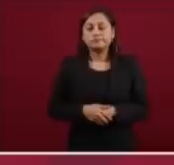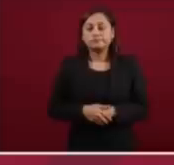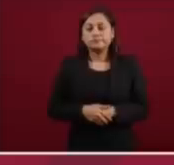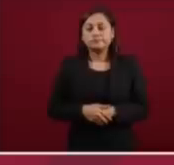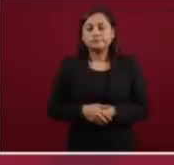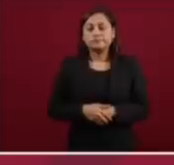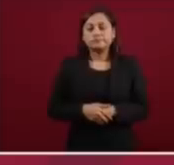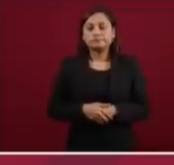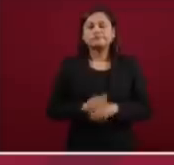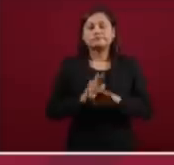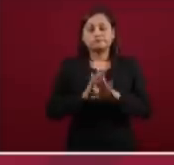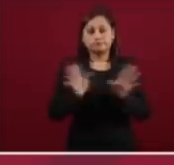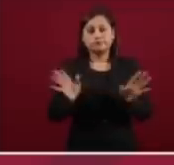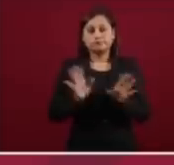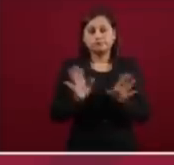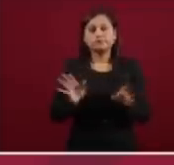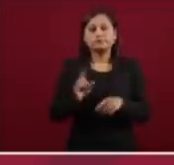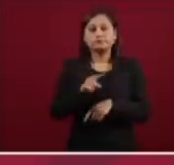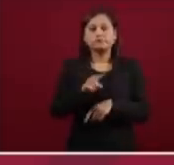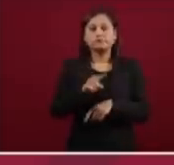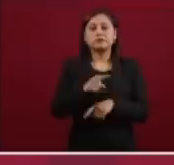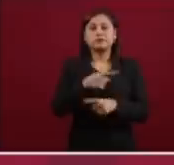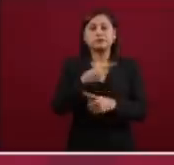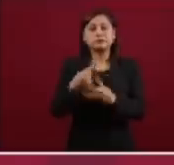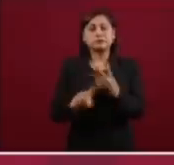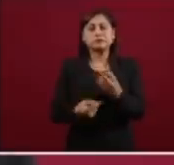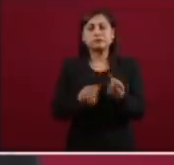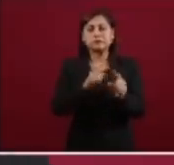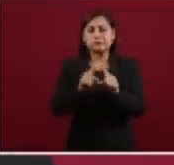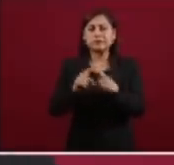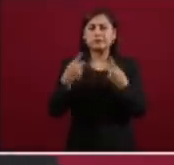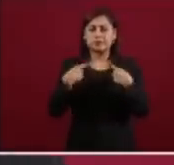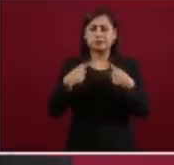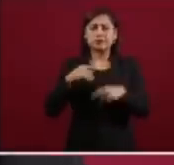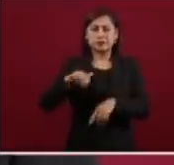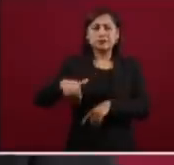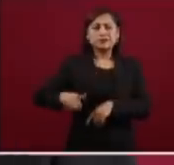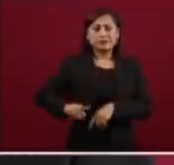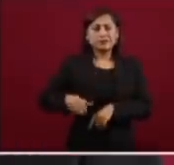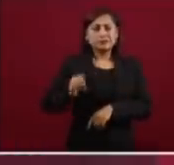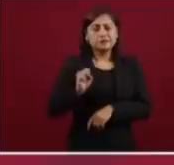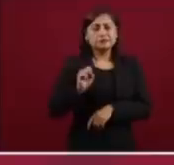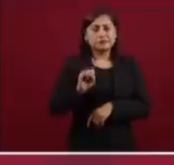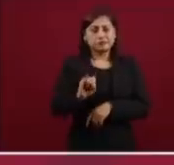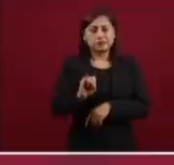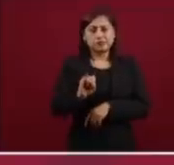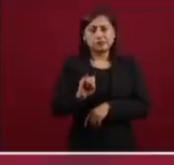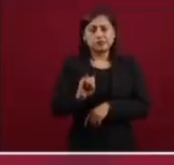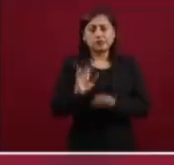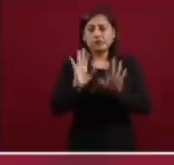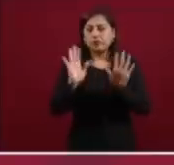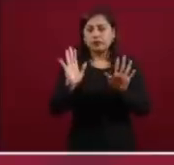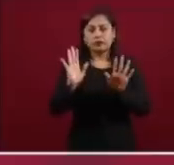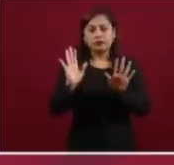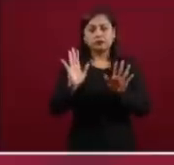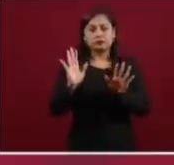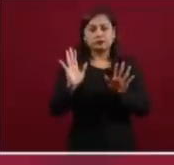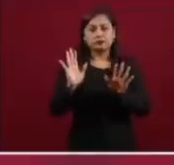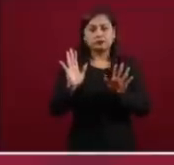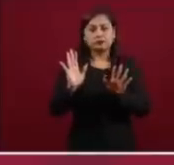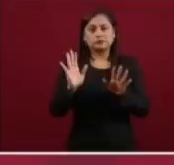si fueron varios los lesionados afortunadamente no graves